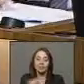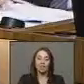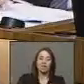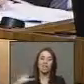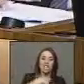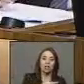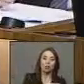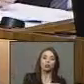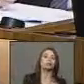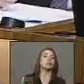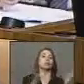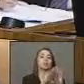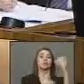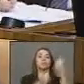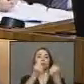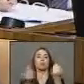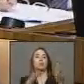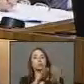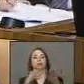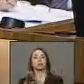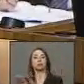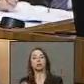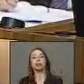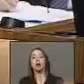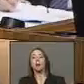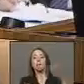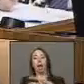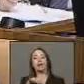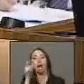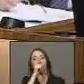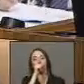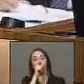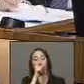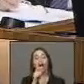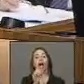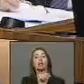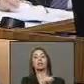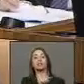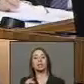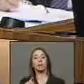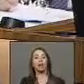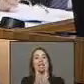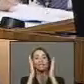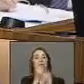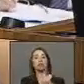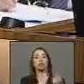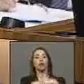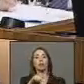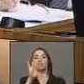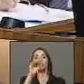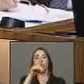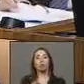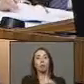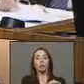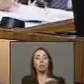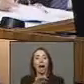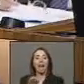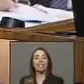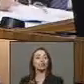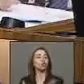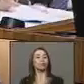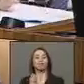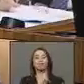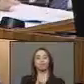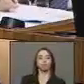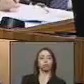roja dejó sin comercializar, justo antes de la Semana Santa de ese año, 50.000 toneladas de marisco. Eso se